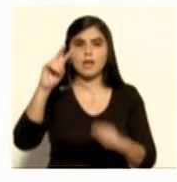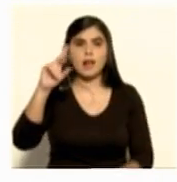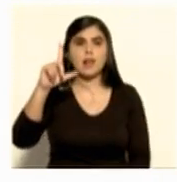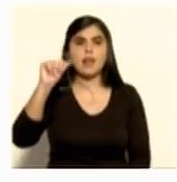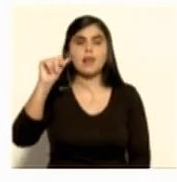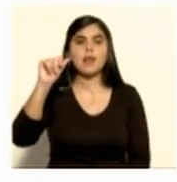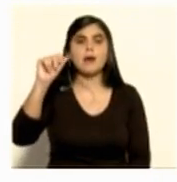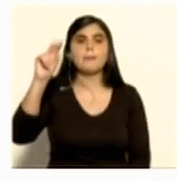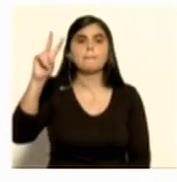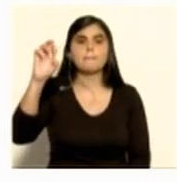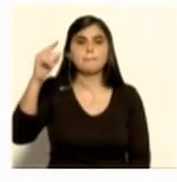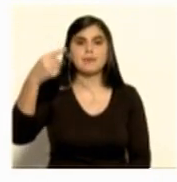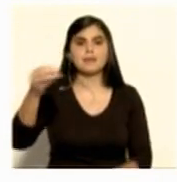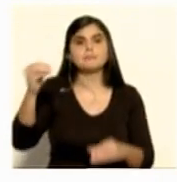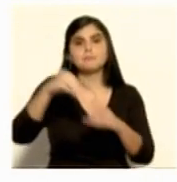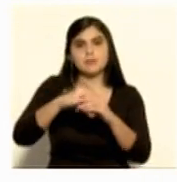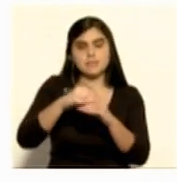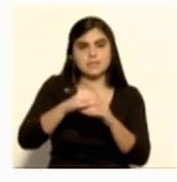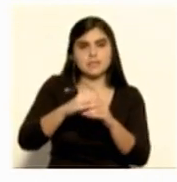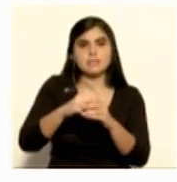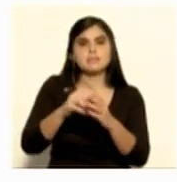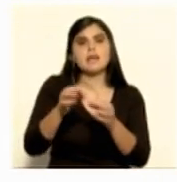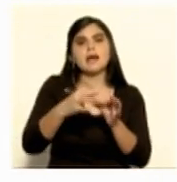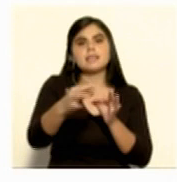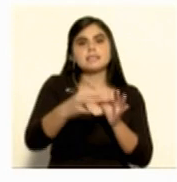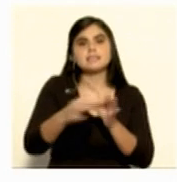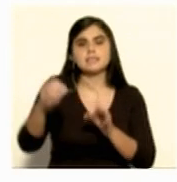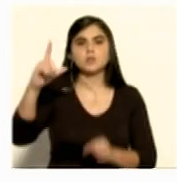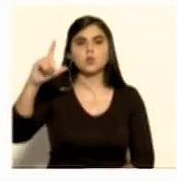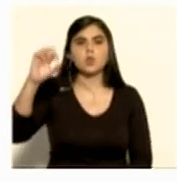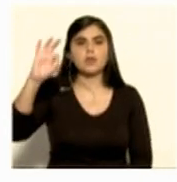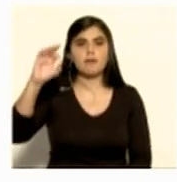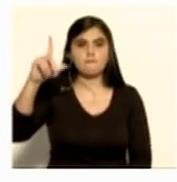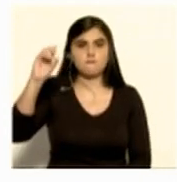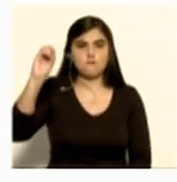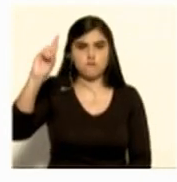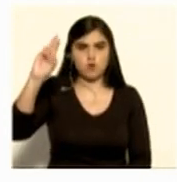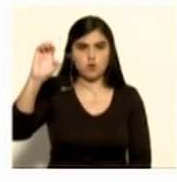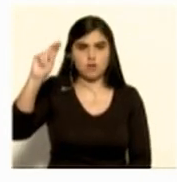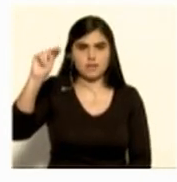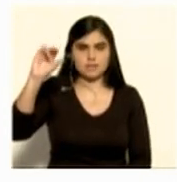de Florencia del Cantón de San Carlos. Para la provincia de Cartago,